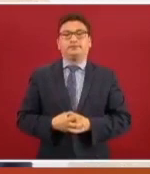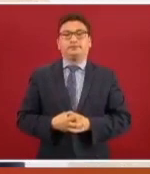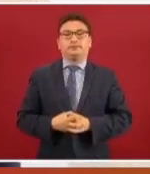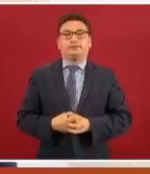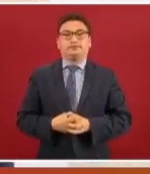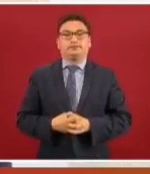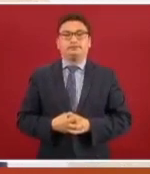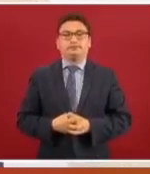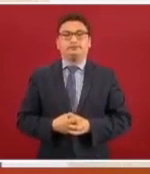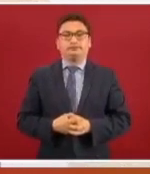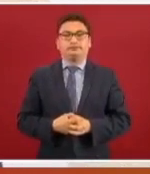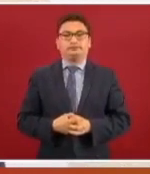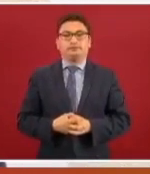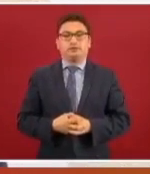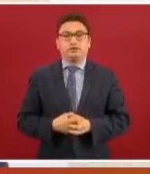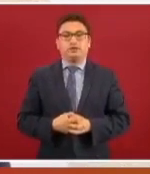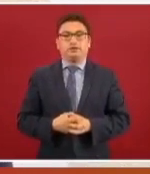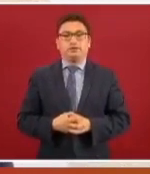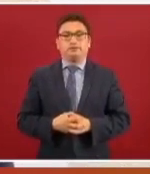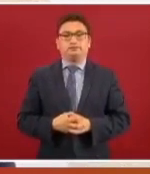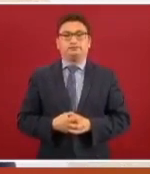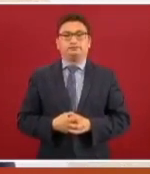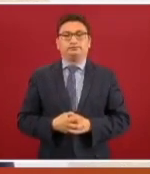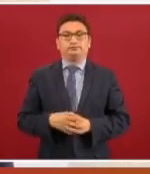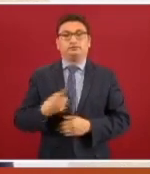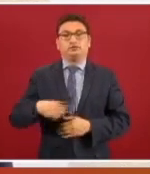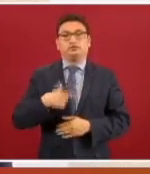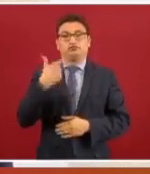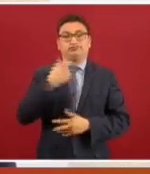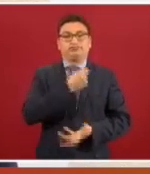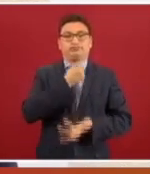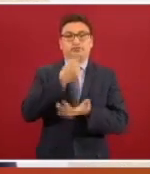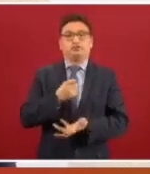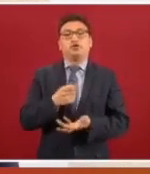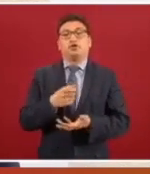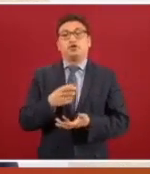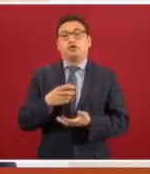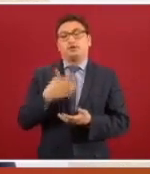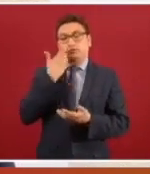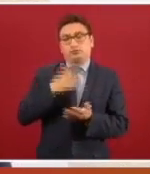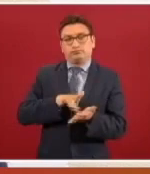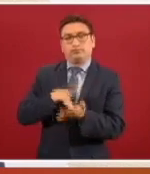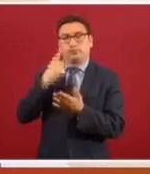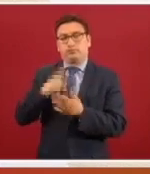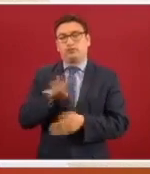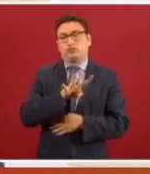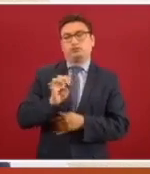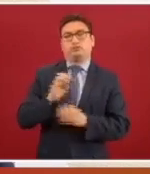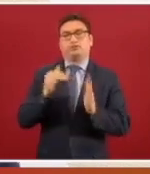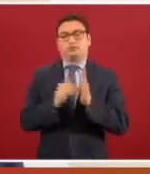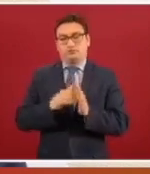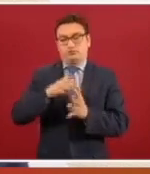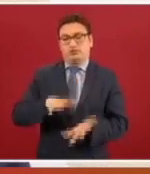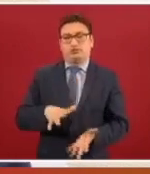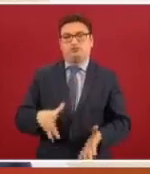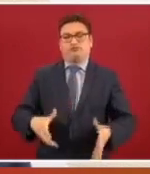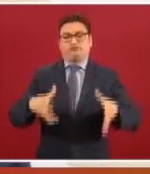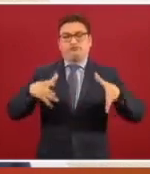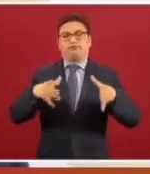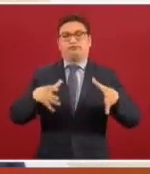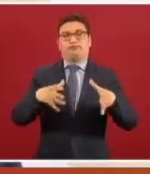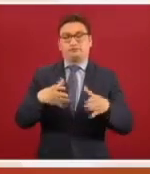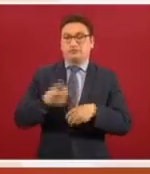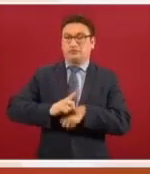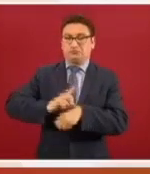Destinaremos a ese propósito 400 mil barriles diarios adicionales para